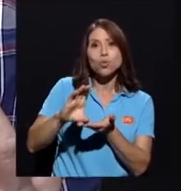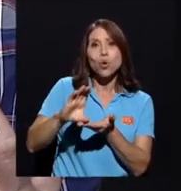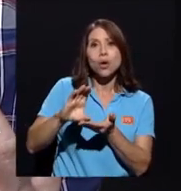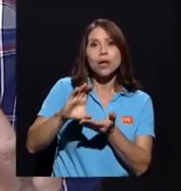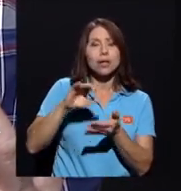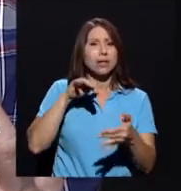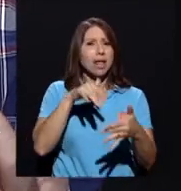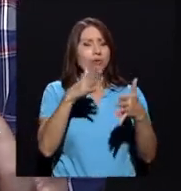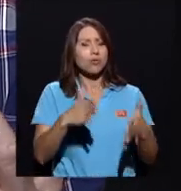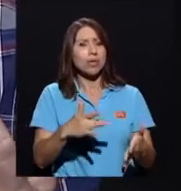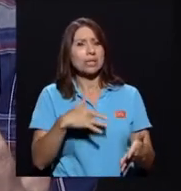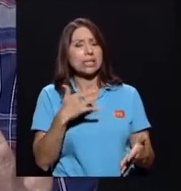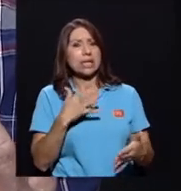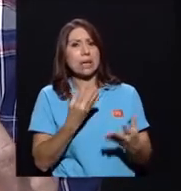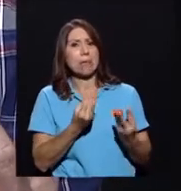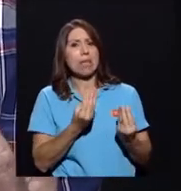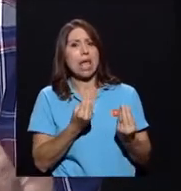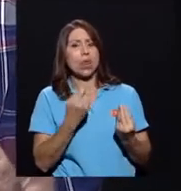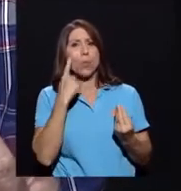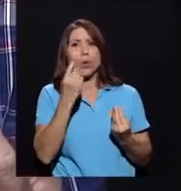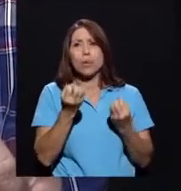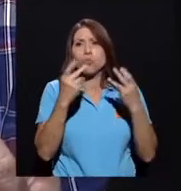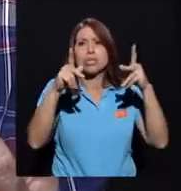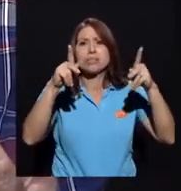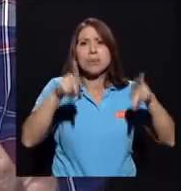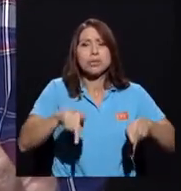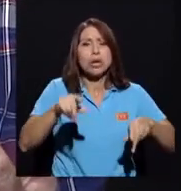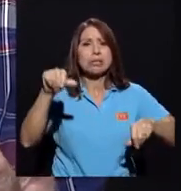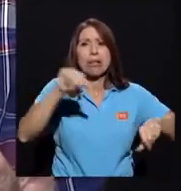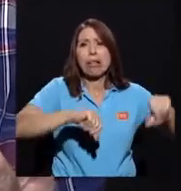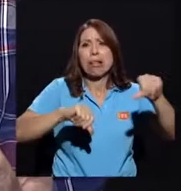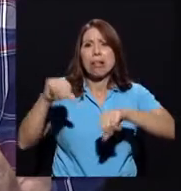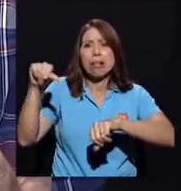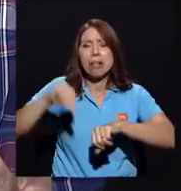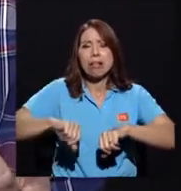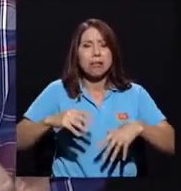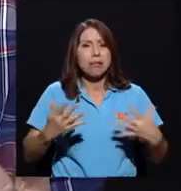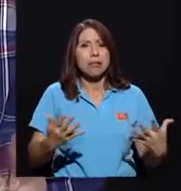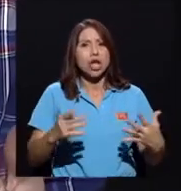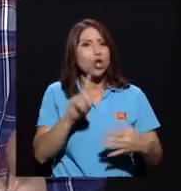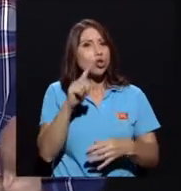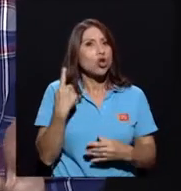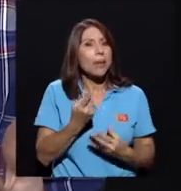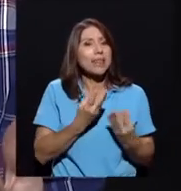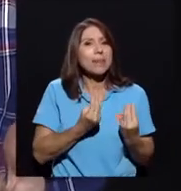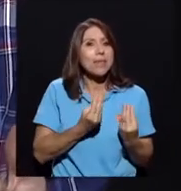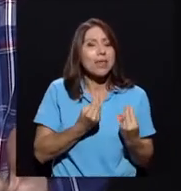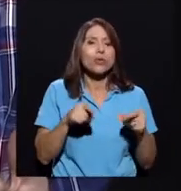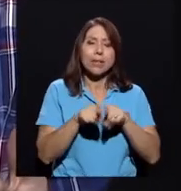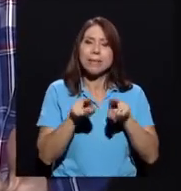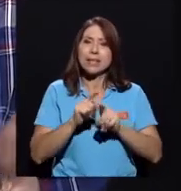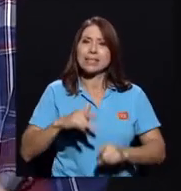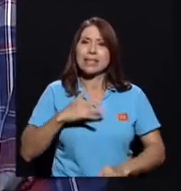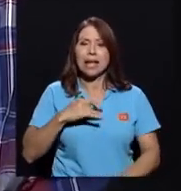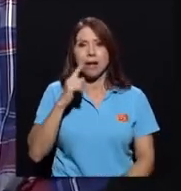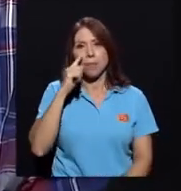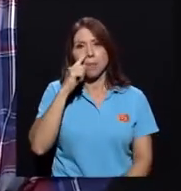miedo como mucho fracaso pero no solo le tenían miedo sino que le tenían pereza